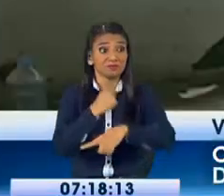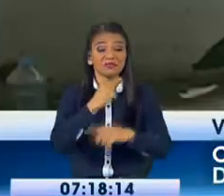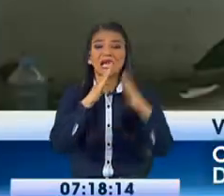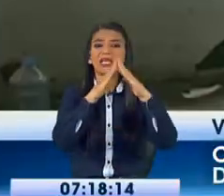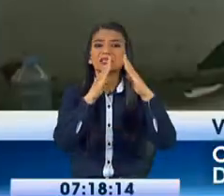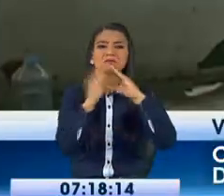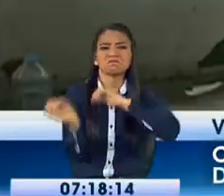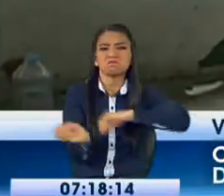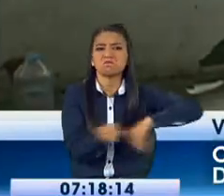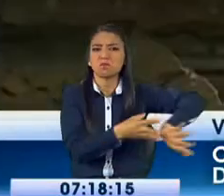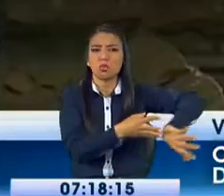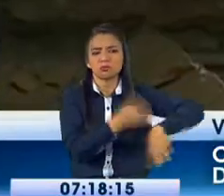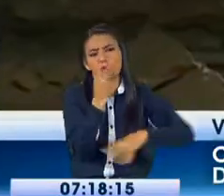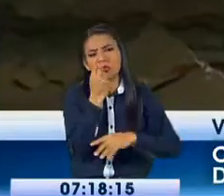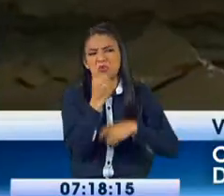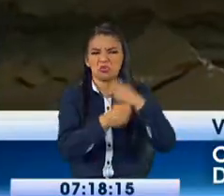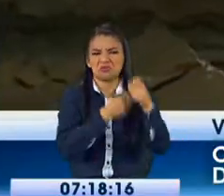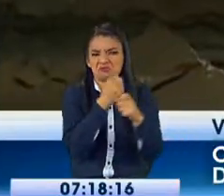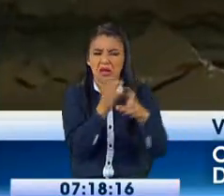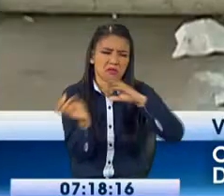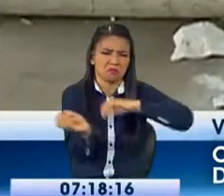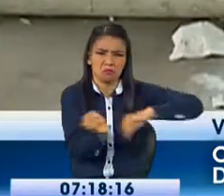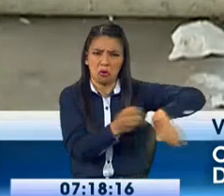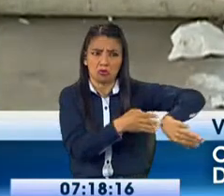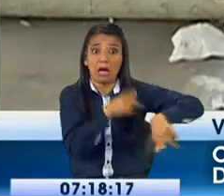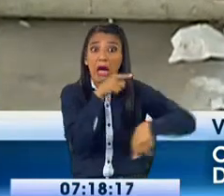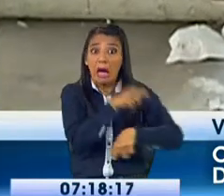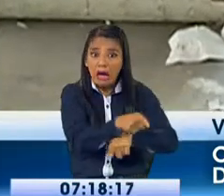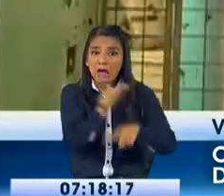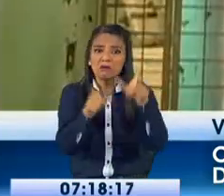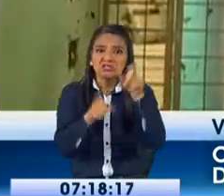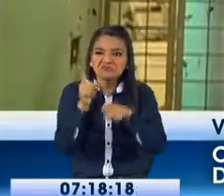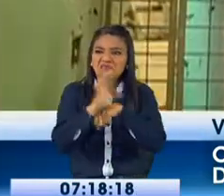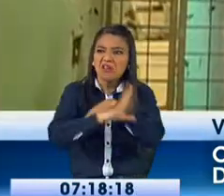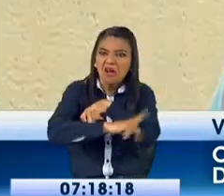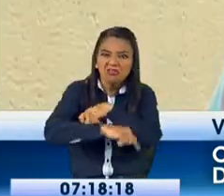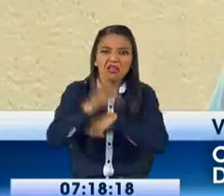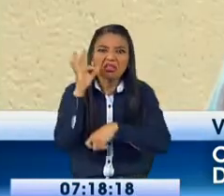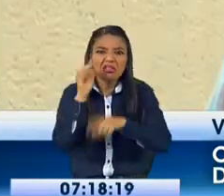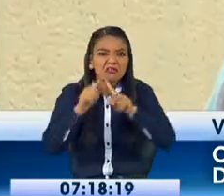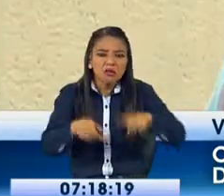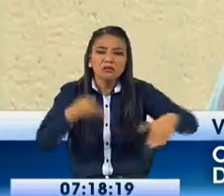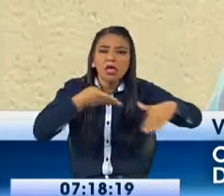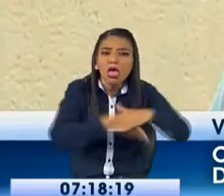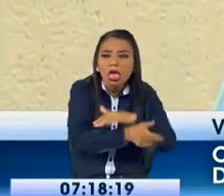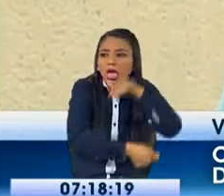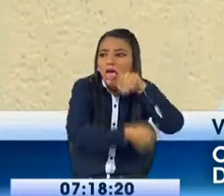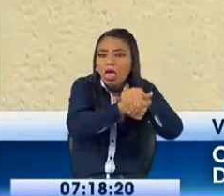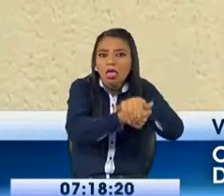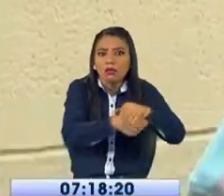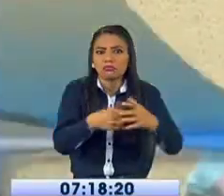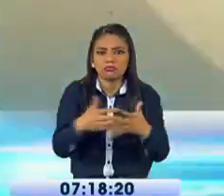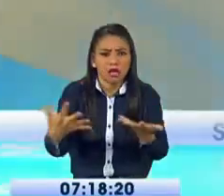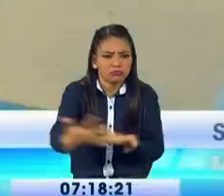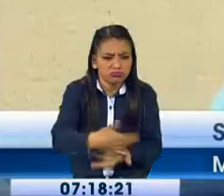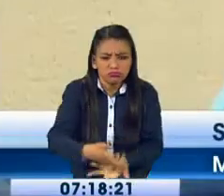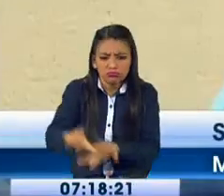estado abandonada durante algún tiempo y se convirtió en una guarida de ladrones. Y hemos sacado